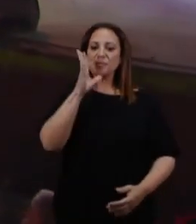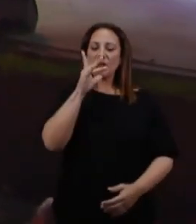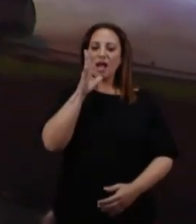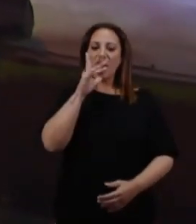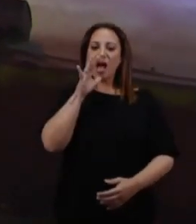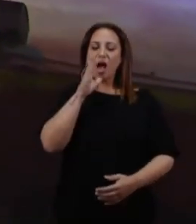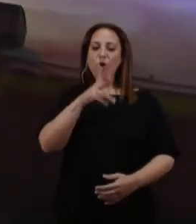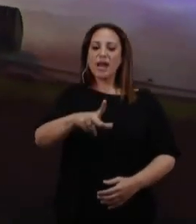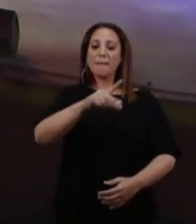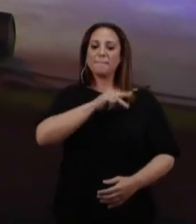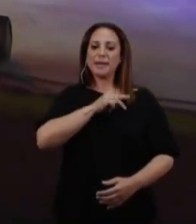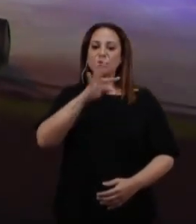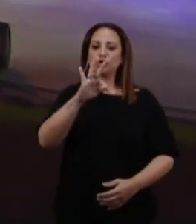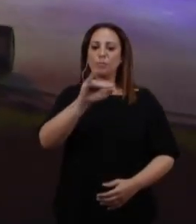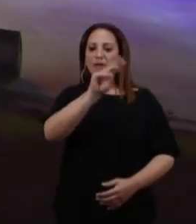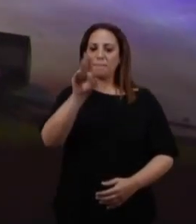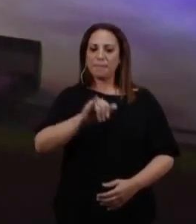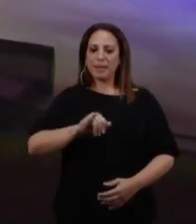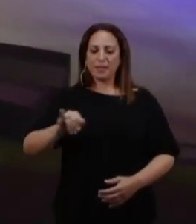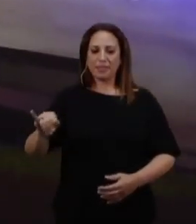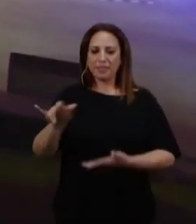Tomás Pérez. Ahora sí.